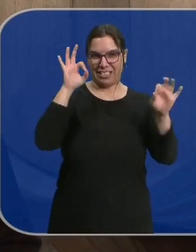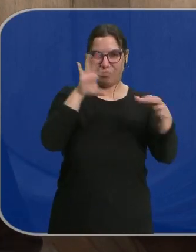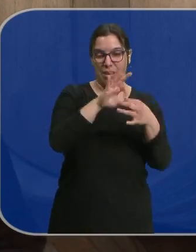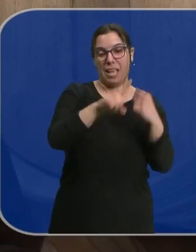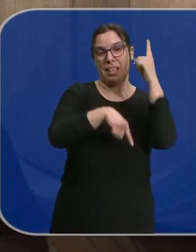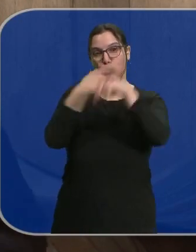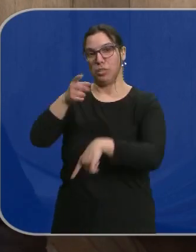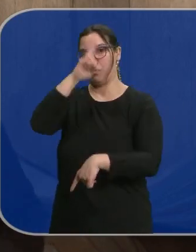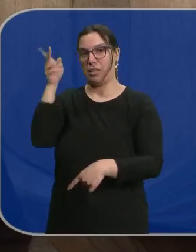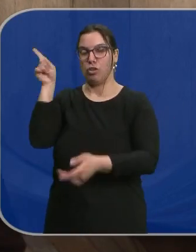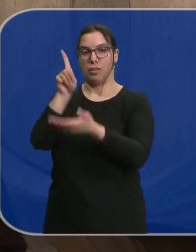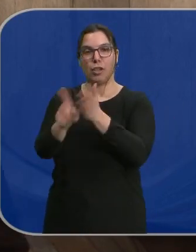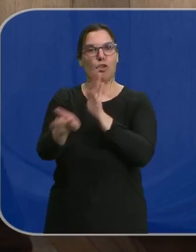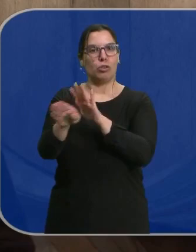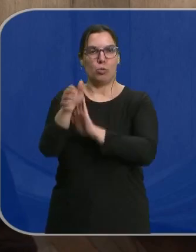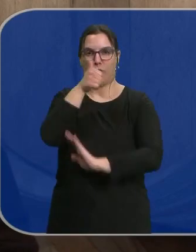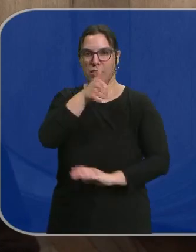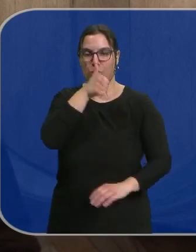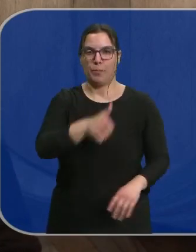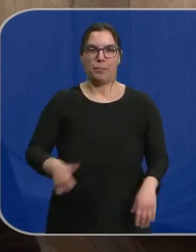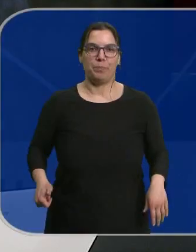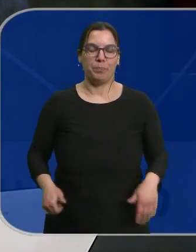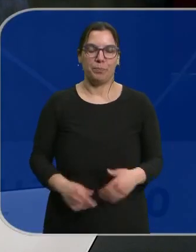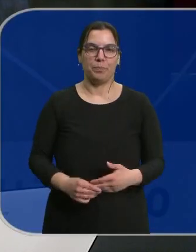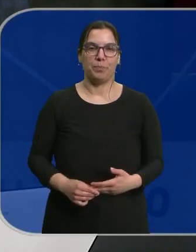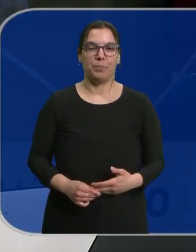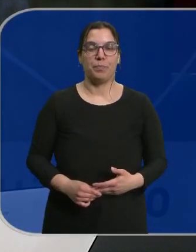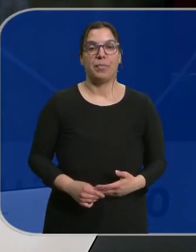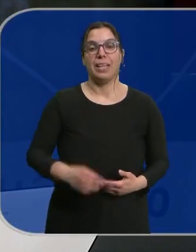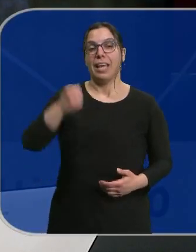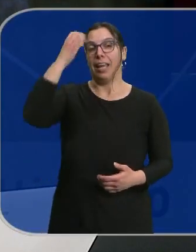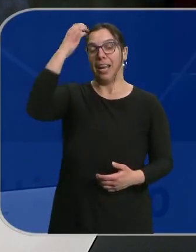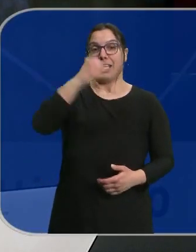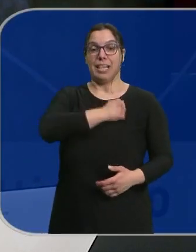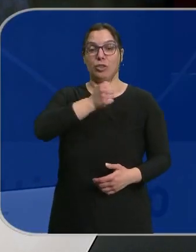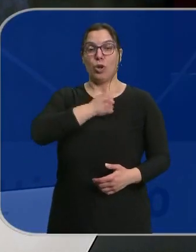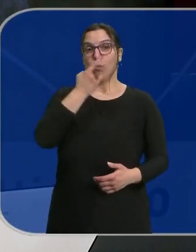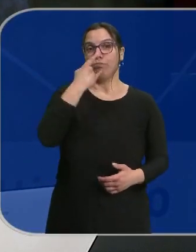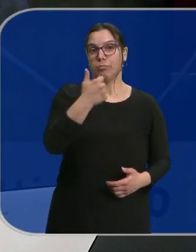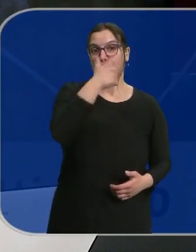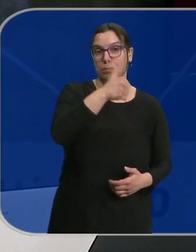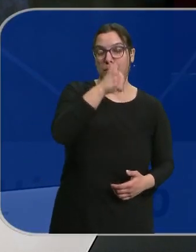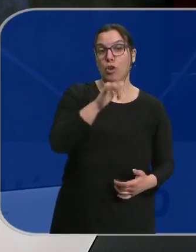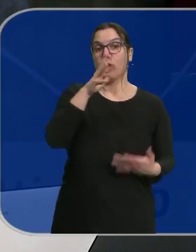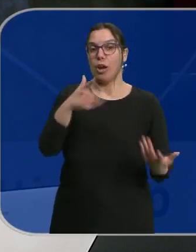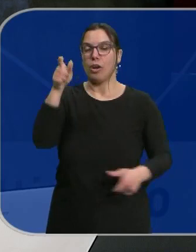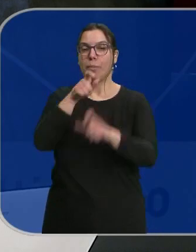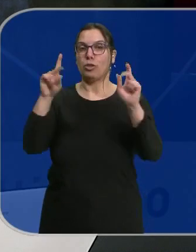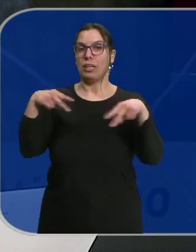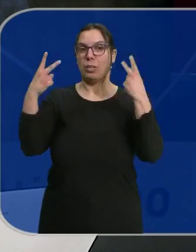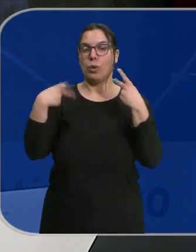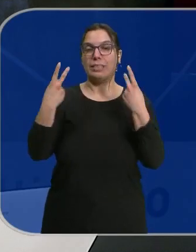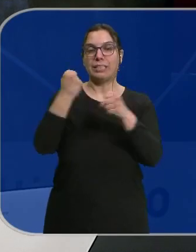Madrid, de nuevo se continuaron suministrando. Conquistaron a los Reyes Católicos y ahora los sumilleres de los restaurantes